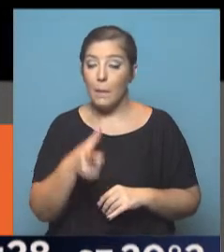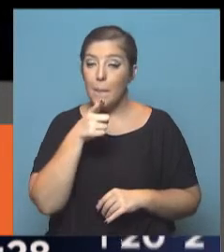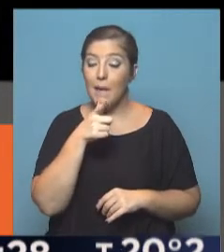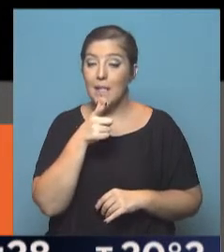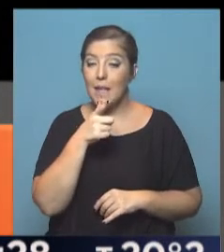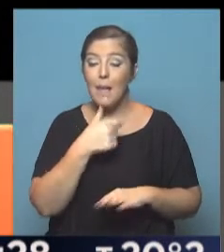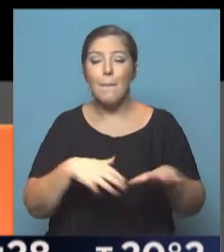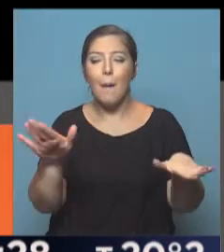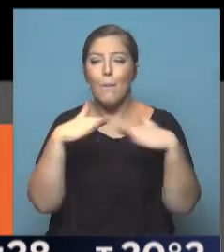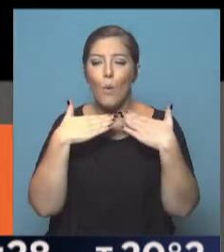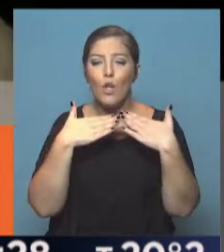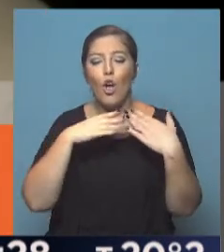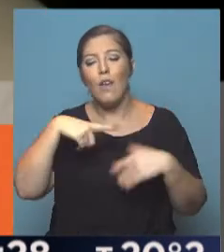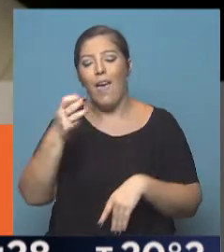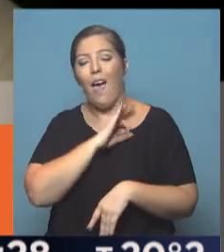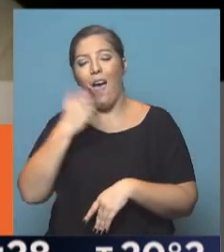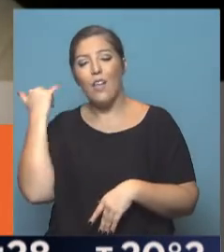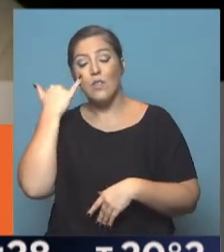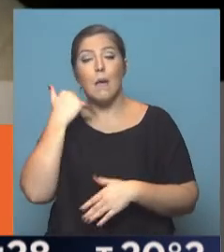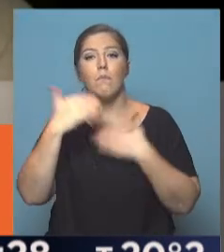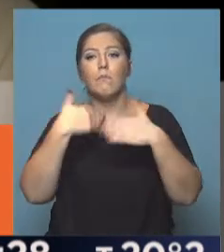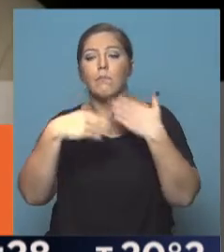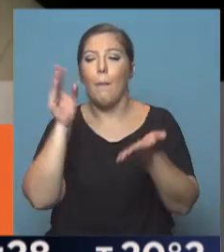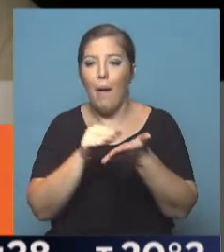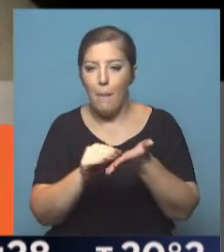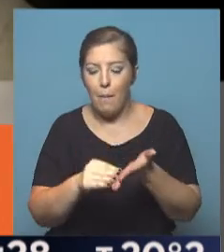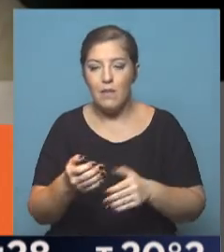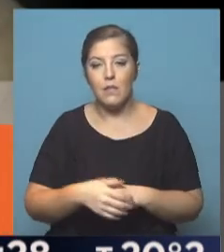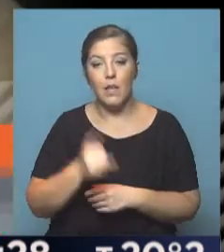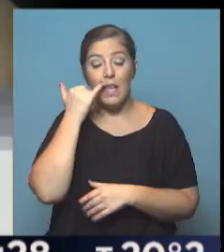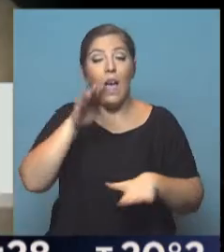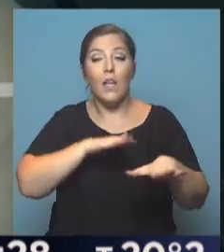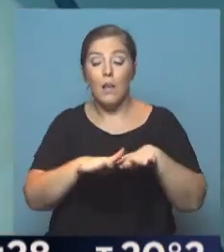más público que los anteriores también y viene creciendo año a año. Y